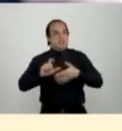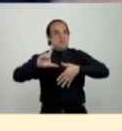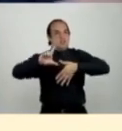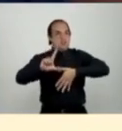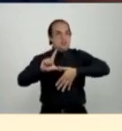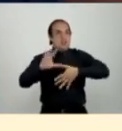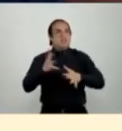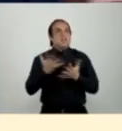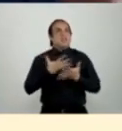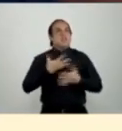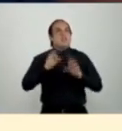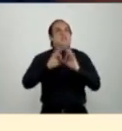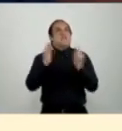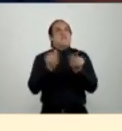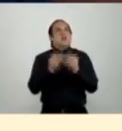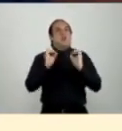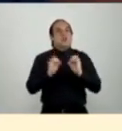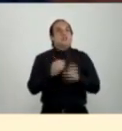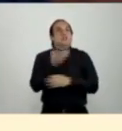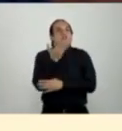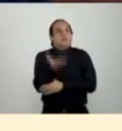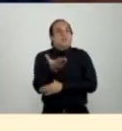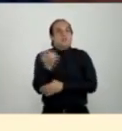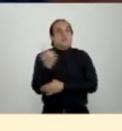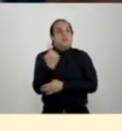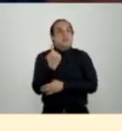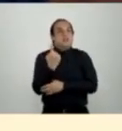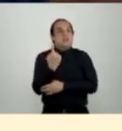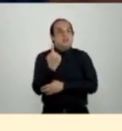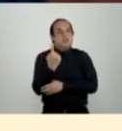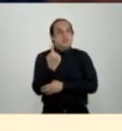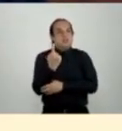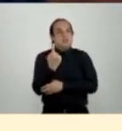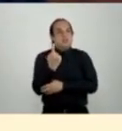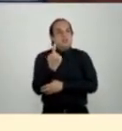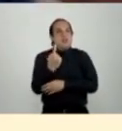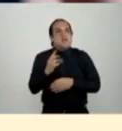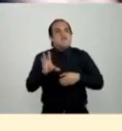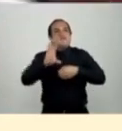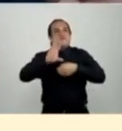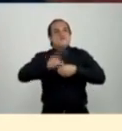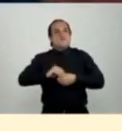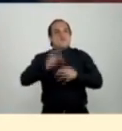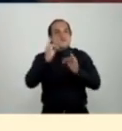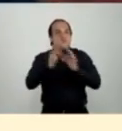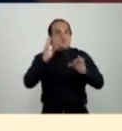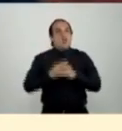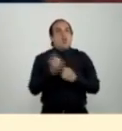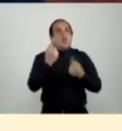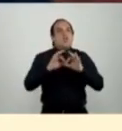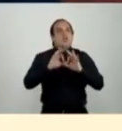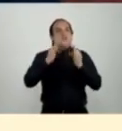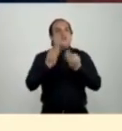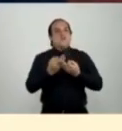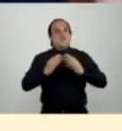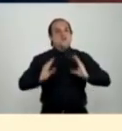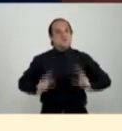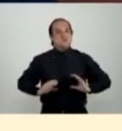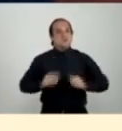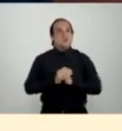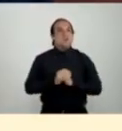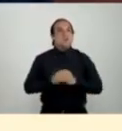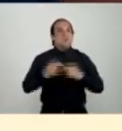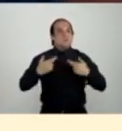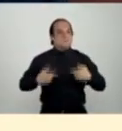por lo menos se le pedía que satisfaciera ciertos estereotipos que había en Europa sobre América Latina. Por supuesto, el que